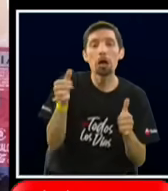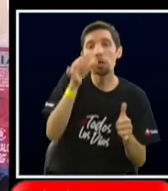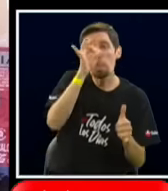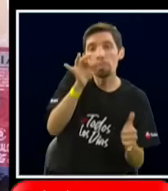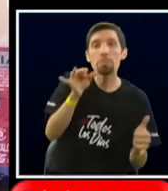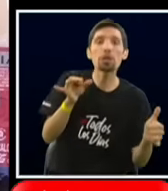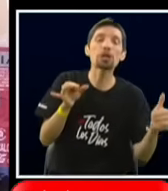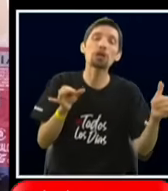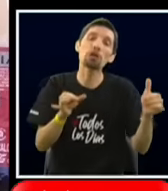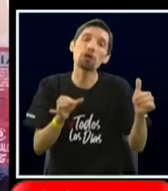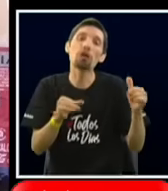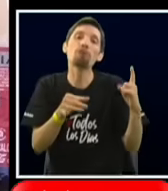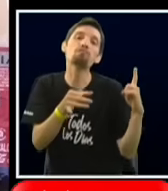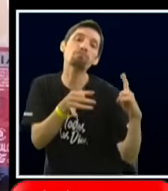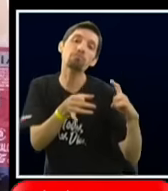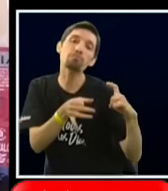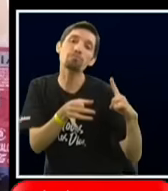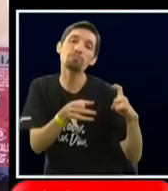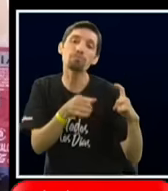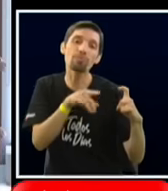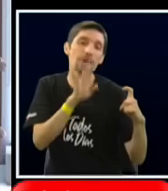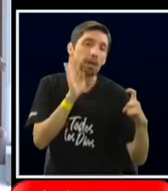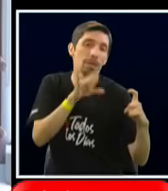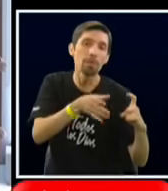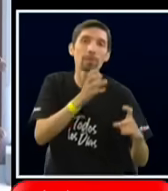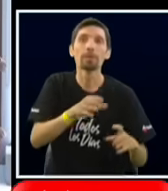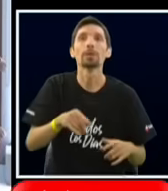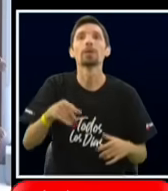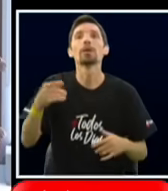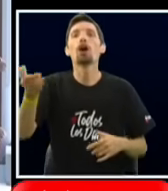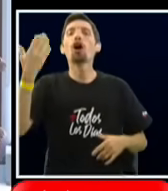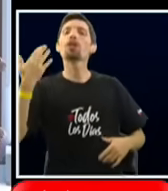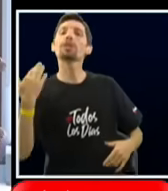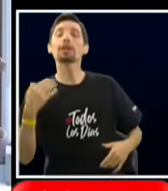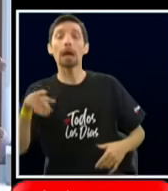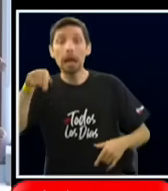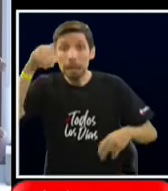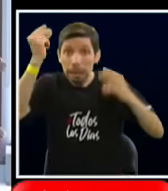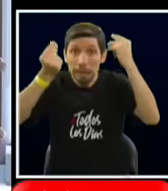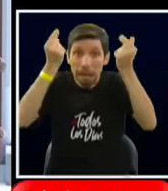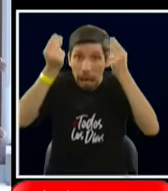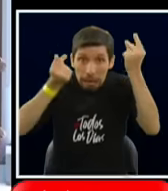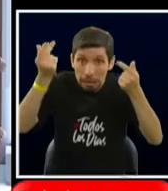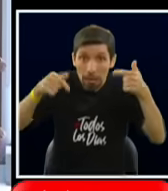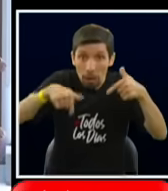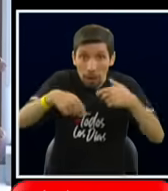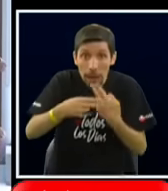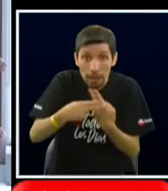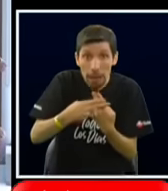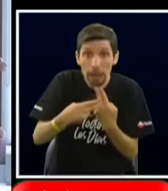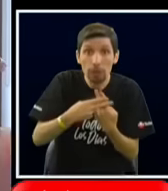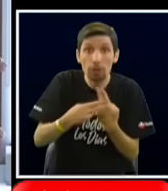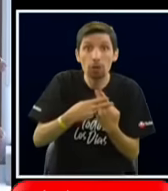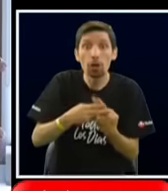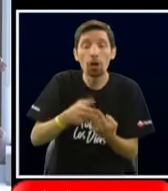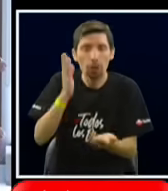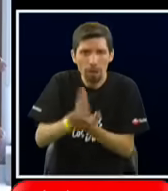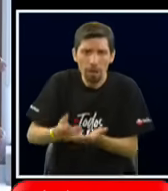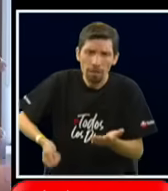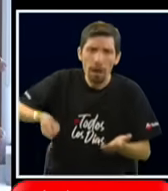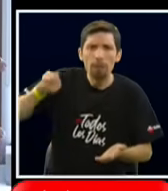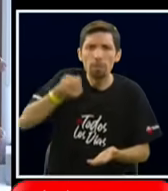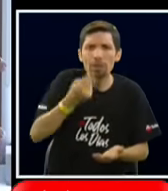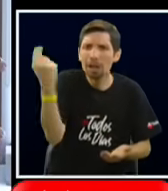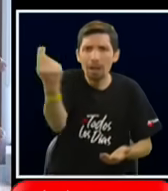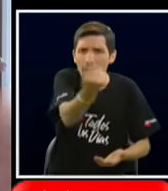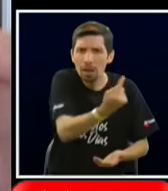con alcohol gel para prevenir. Pero tenemos que ser creativos, que en esta Teletón hay que aportar desde